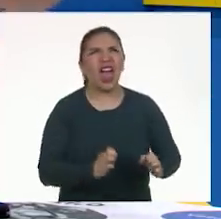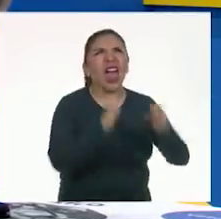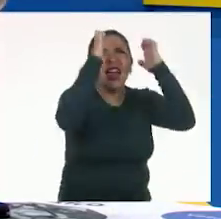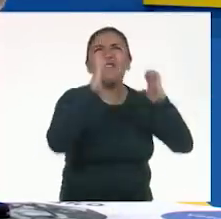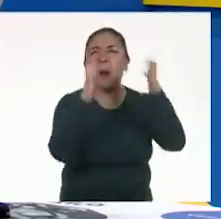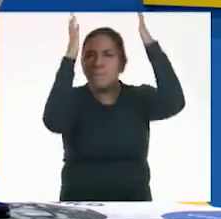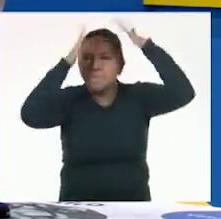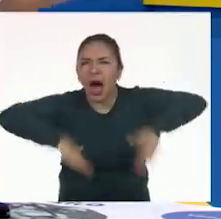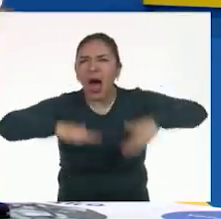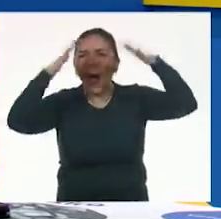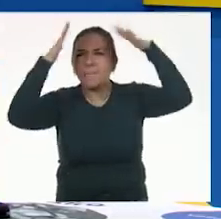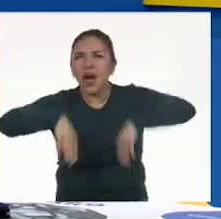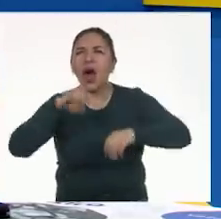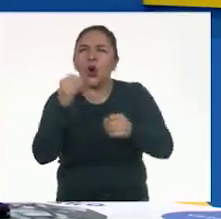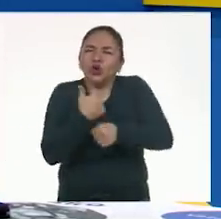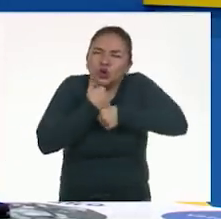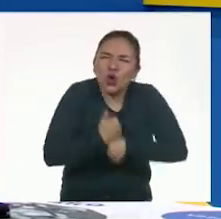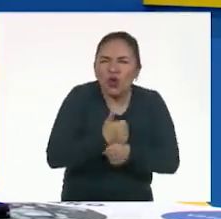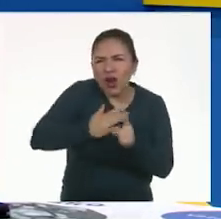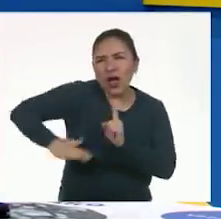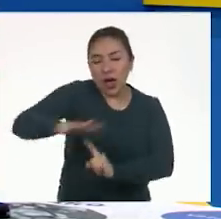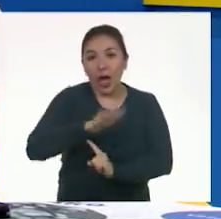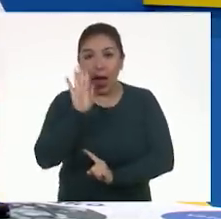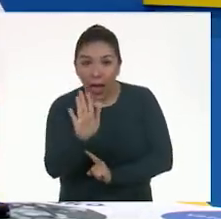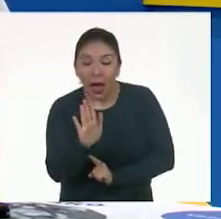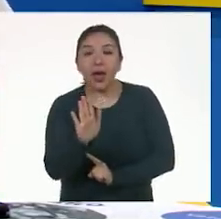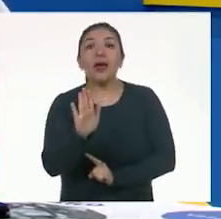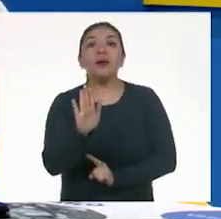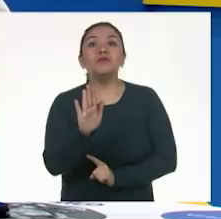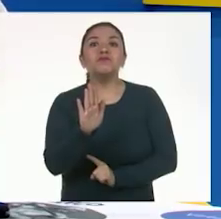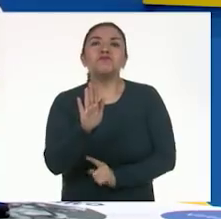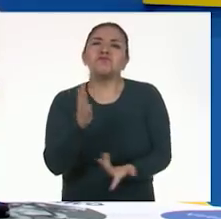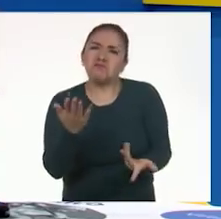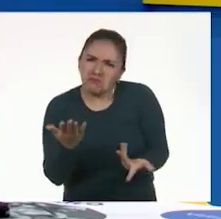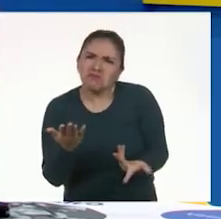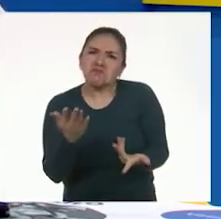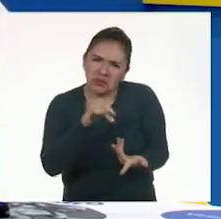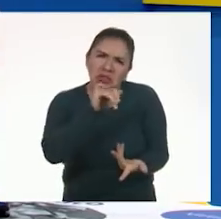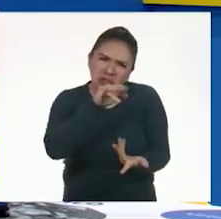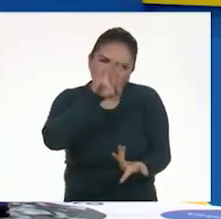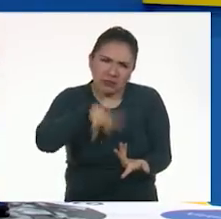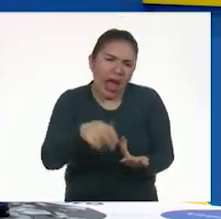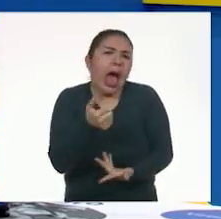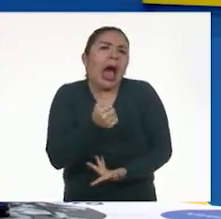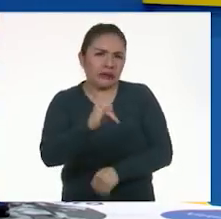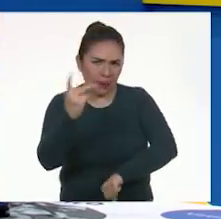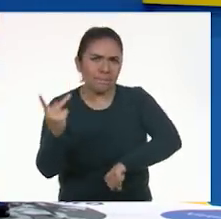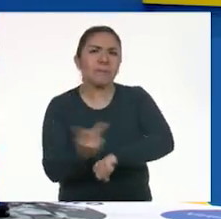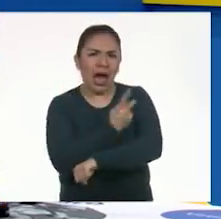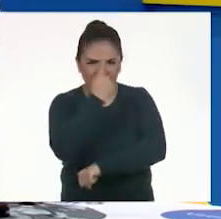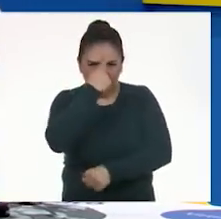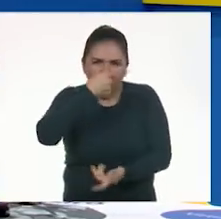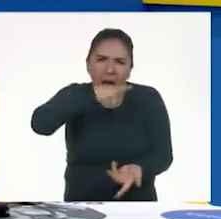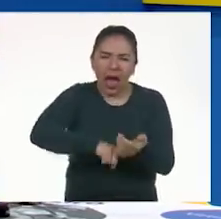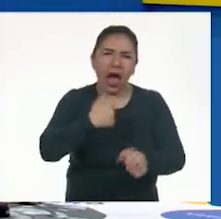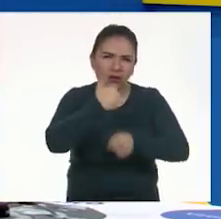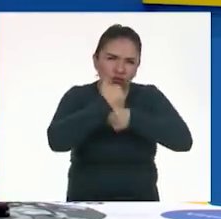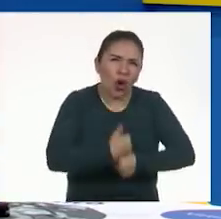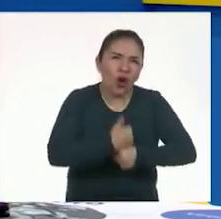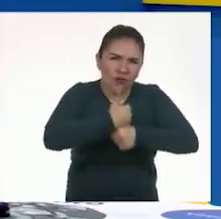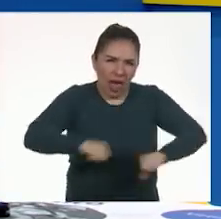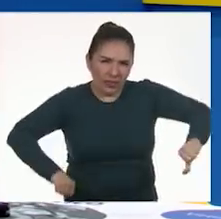destruidos, gran desolación. Y sí, en las tragedias ocurren esas cosas. Sin